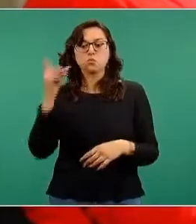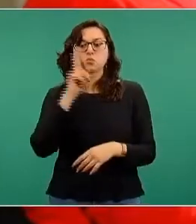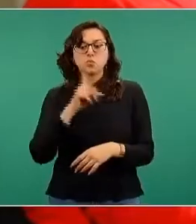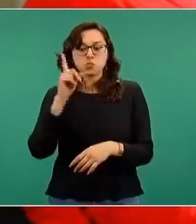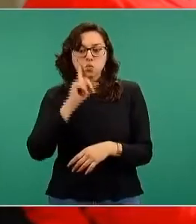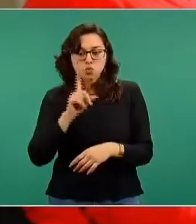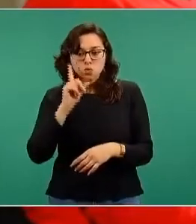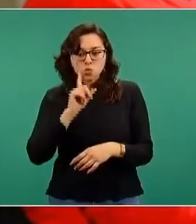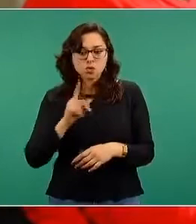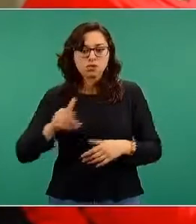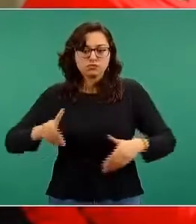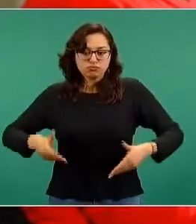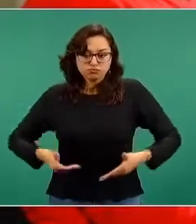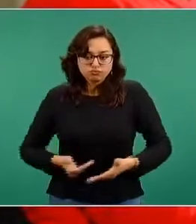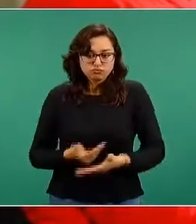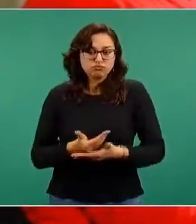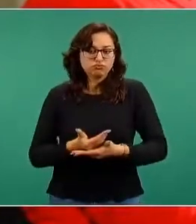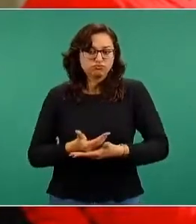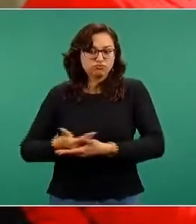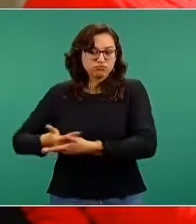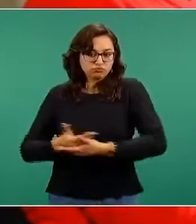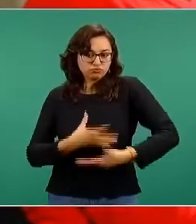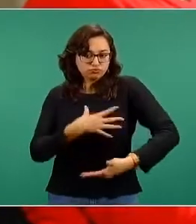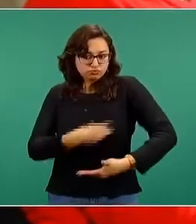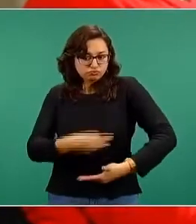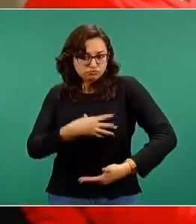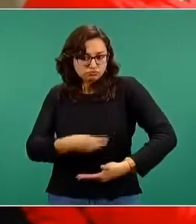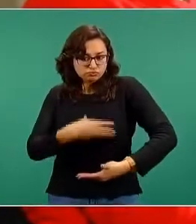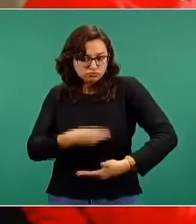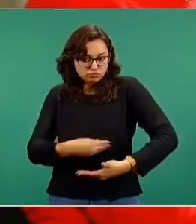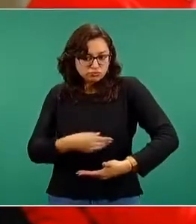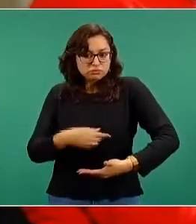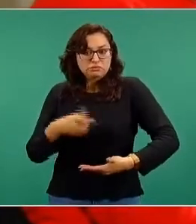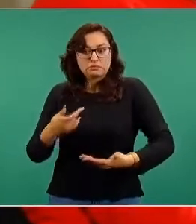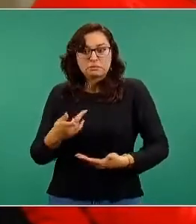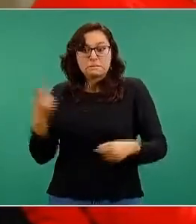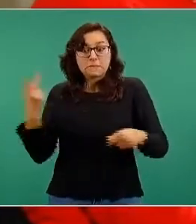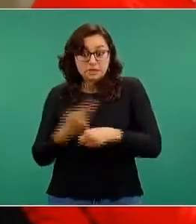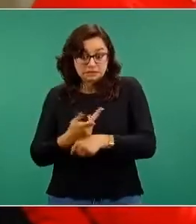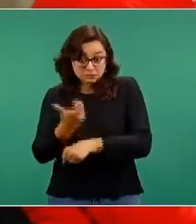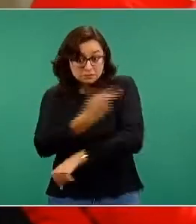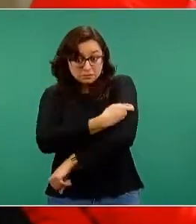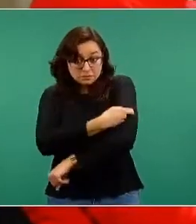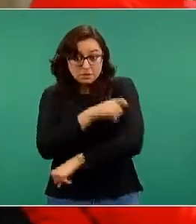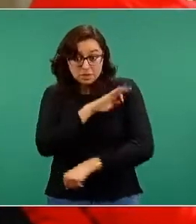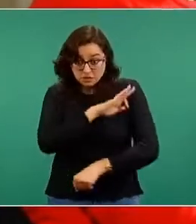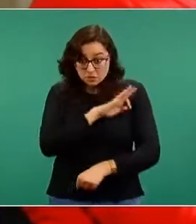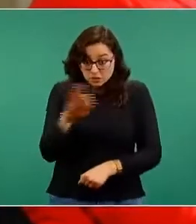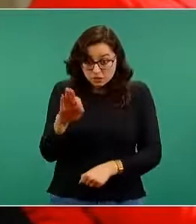algún riesgo? Y también otro de nuestros lectores nos dice que